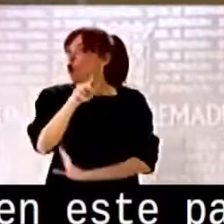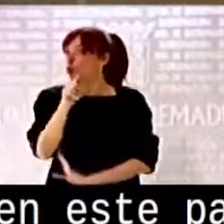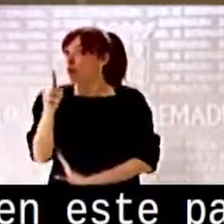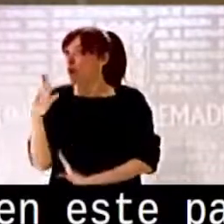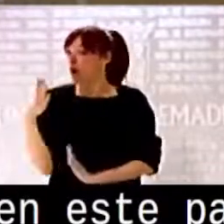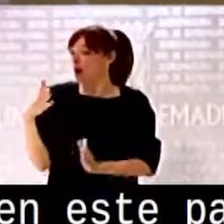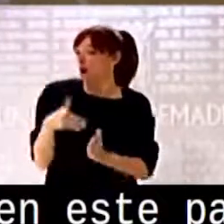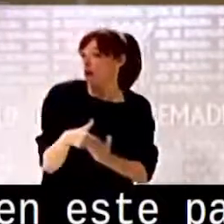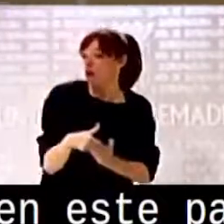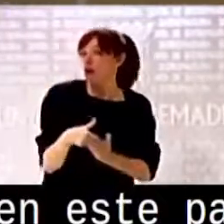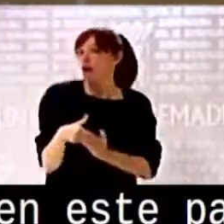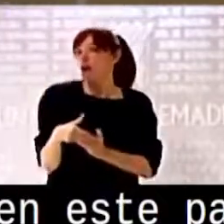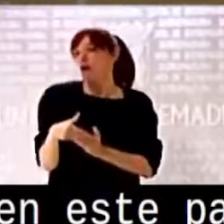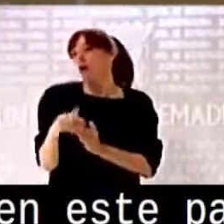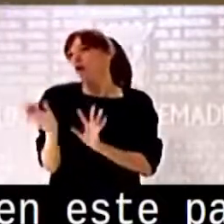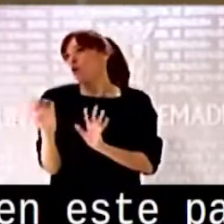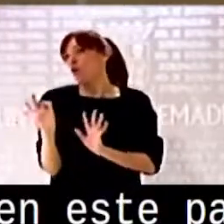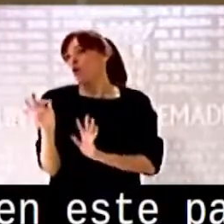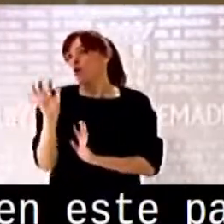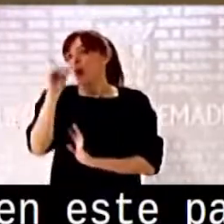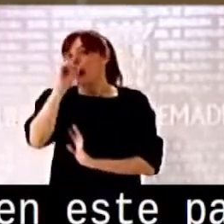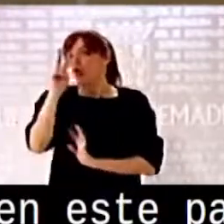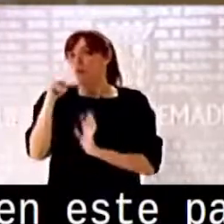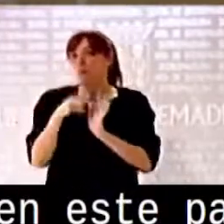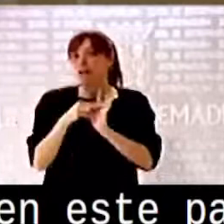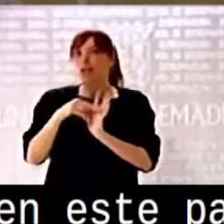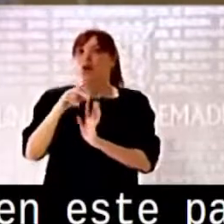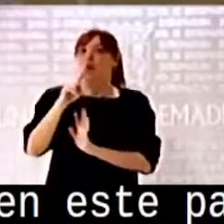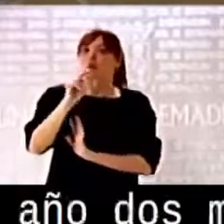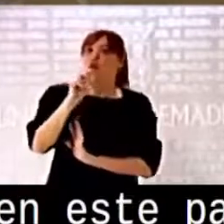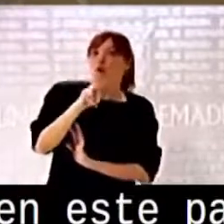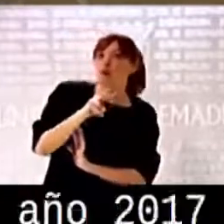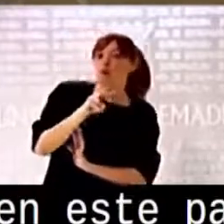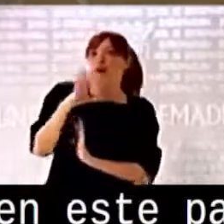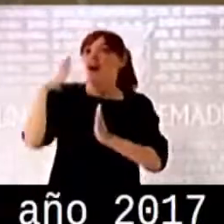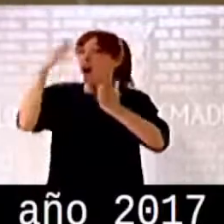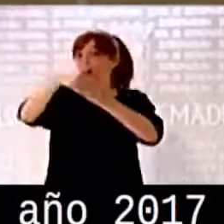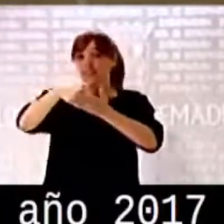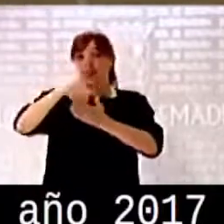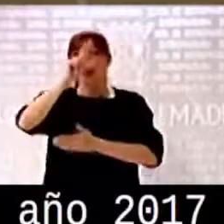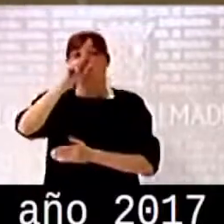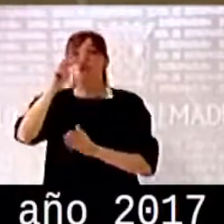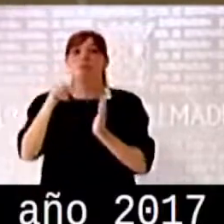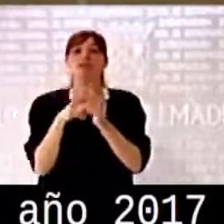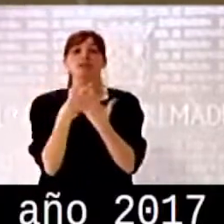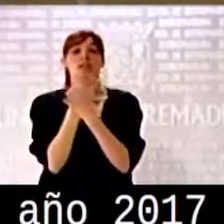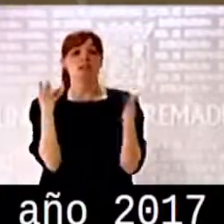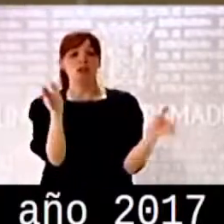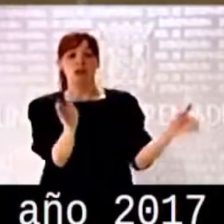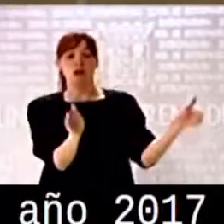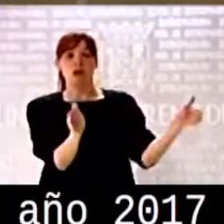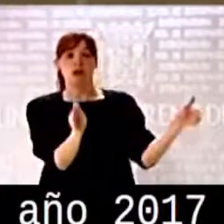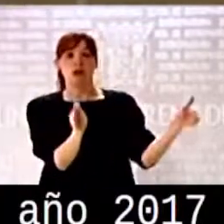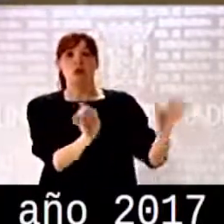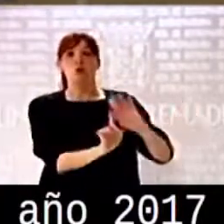2011, o desde el 2012, hasta el año 2017-2018, las pensiones